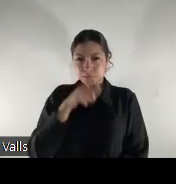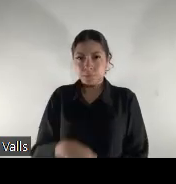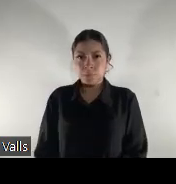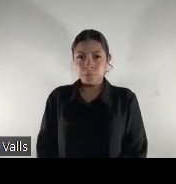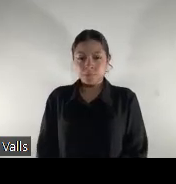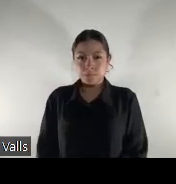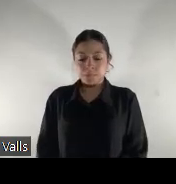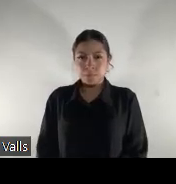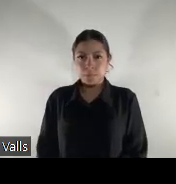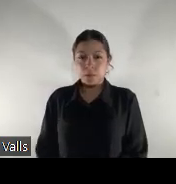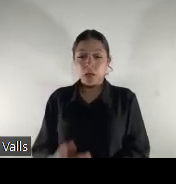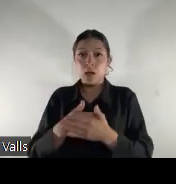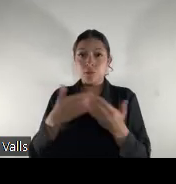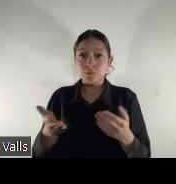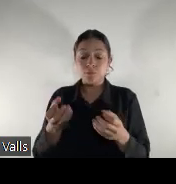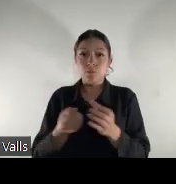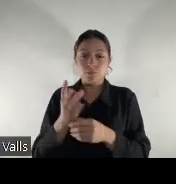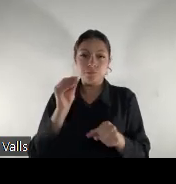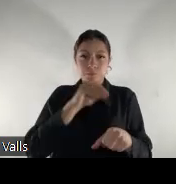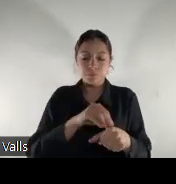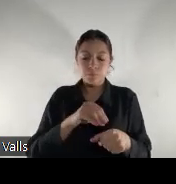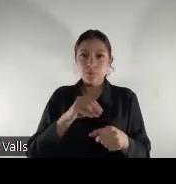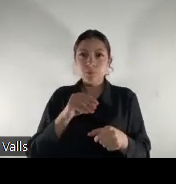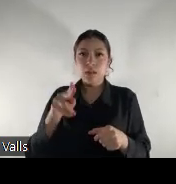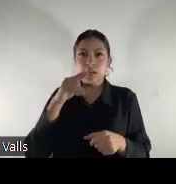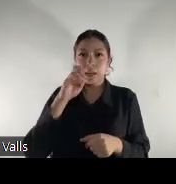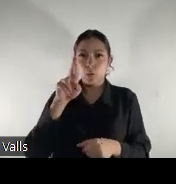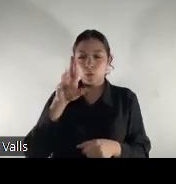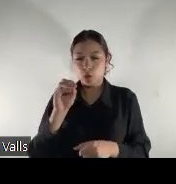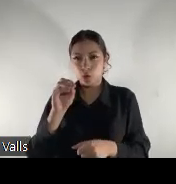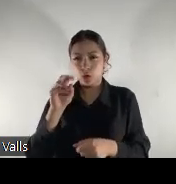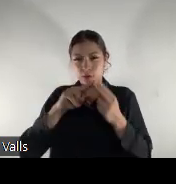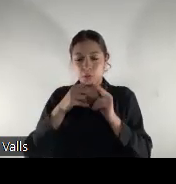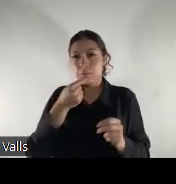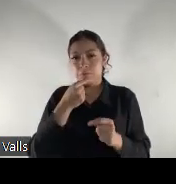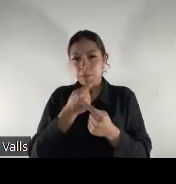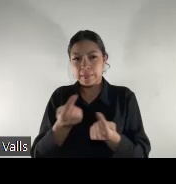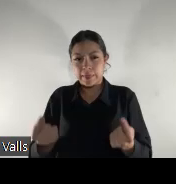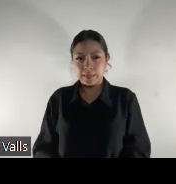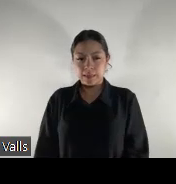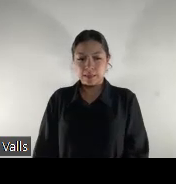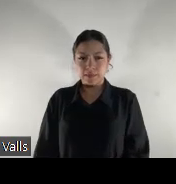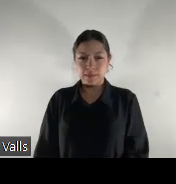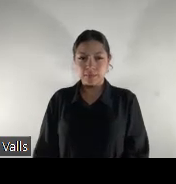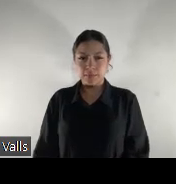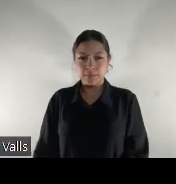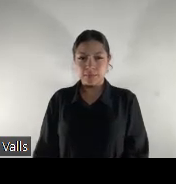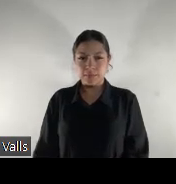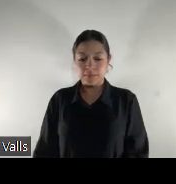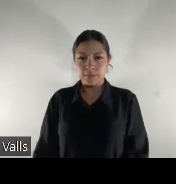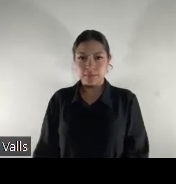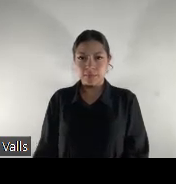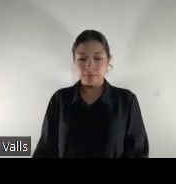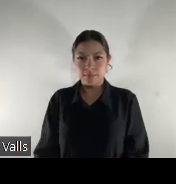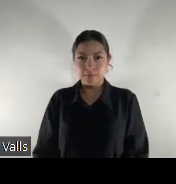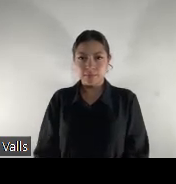incorporando dentro de nuestro equipo de telemedicina el área de neuropediatría. Aquí vemos algunas imágenes de capacitación